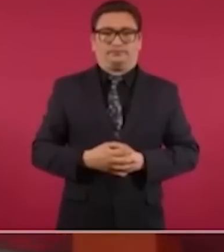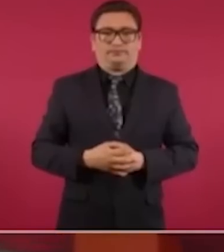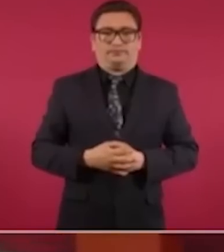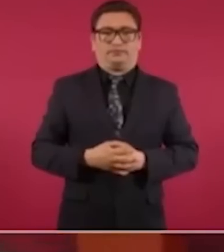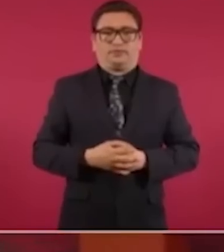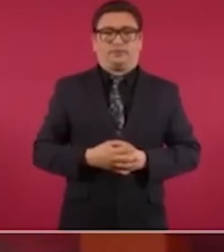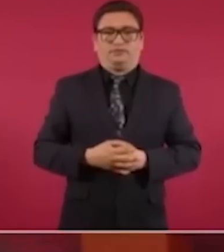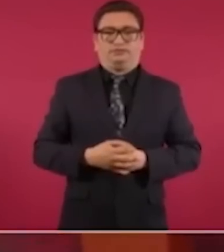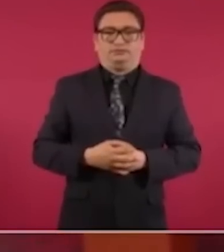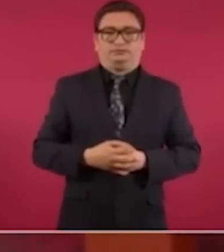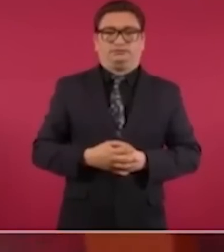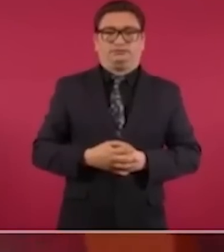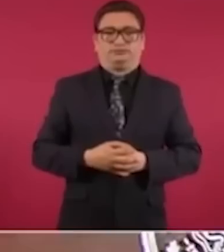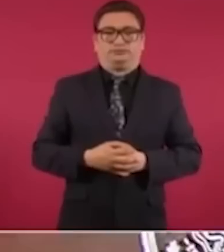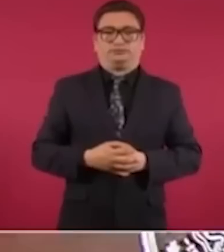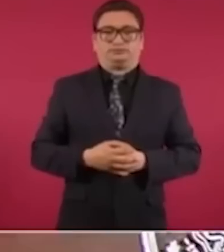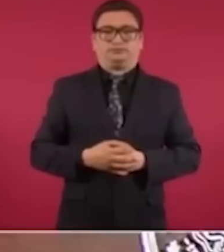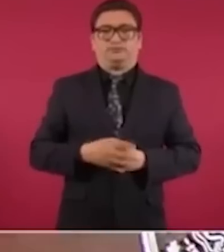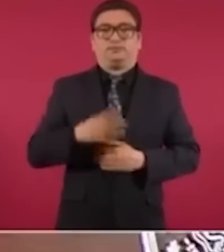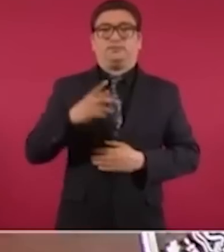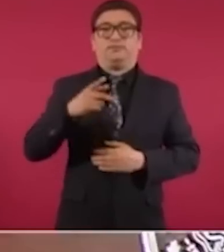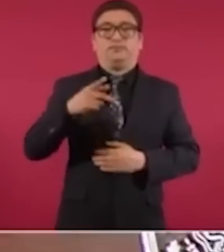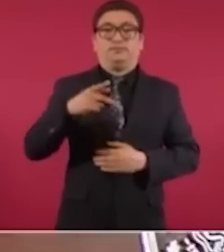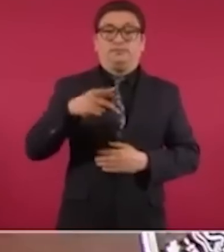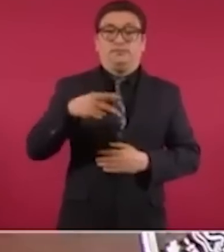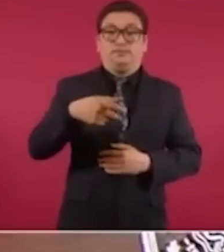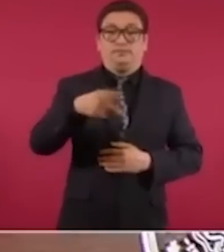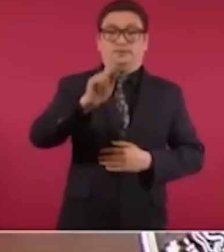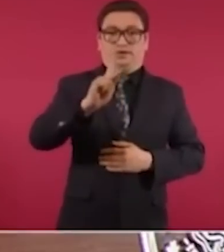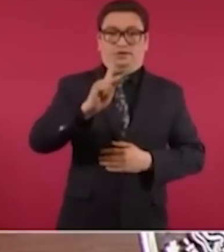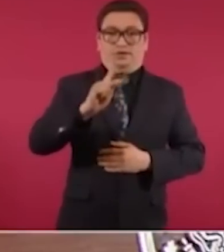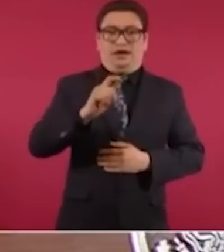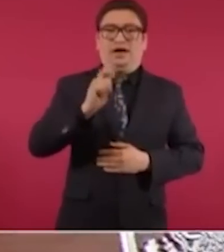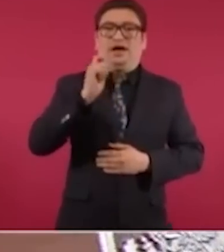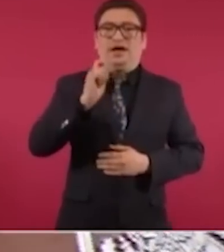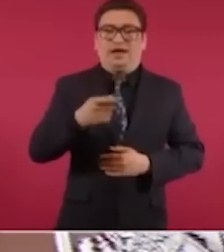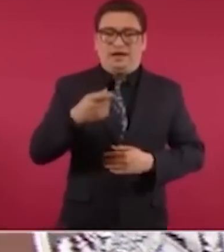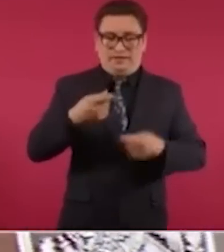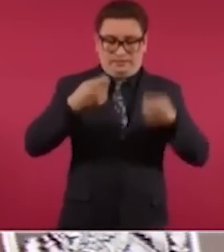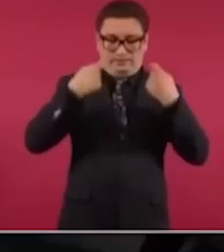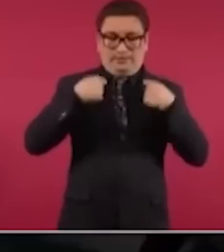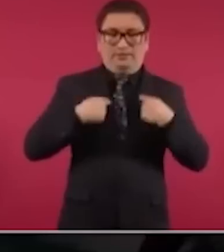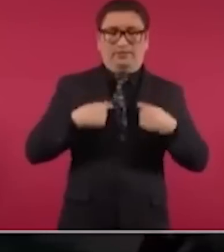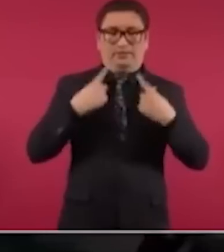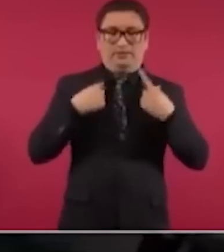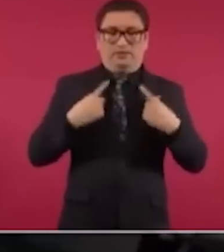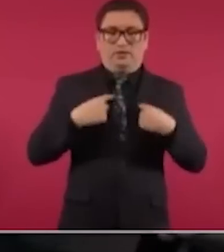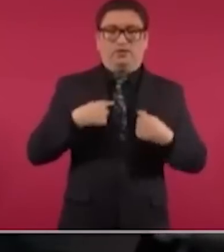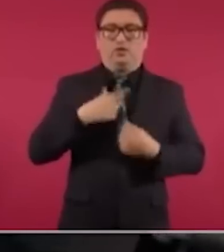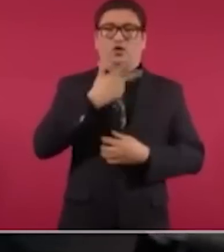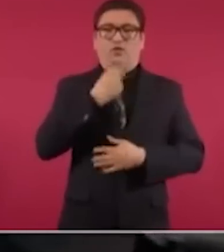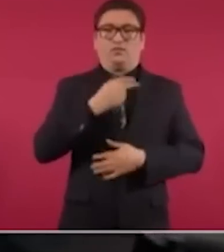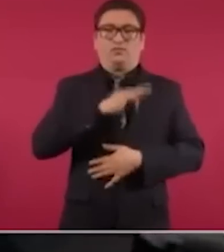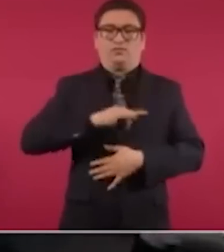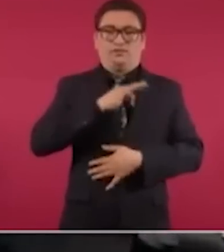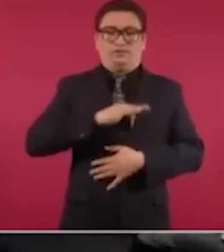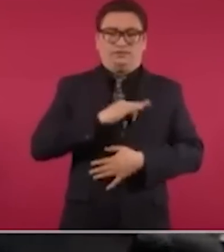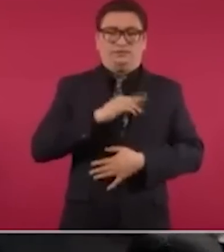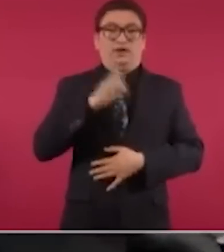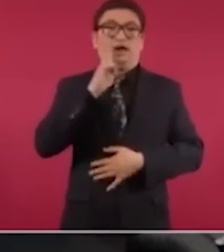pero la camisa del hombre feliz a ver porque no lo pones vamos a leerlo